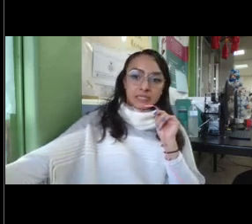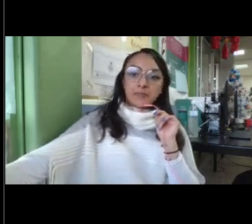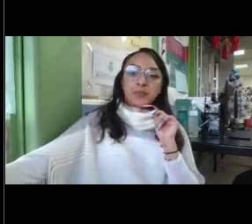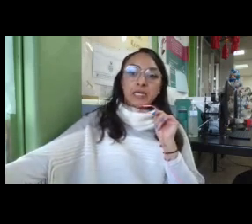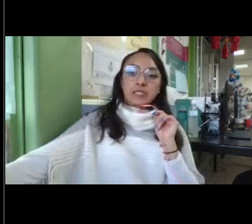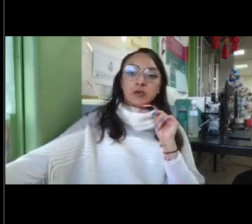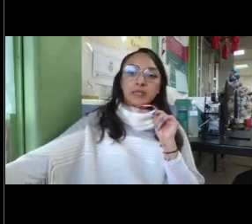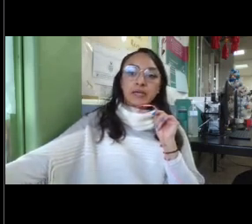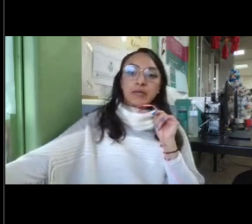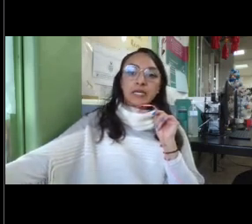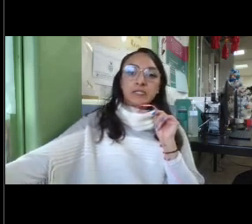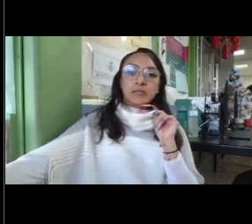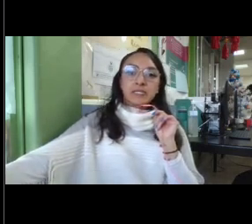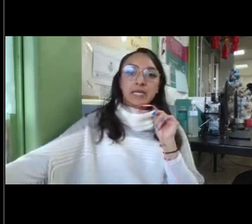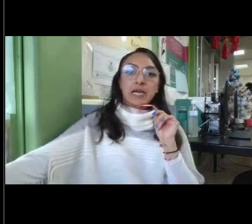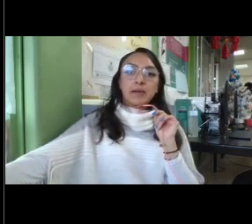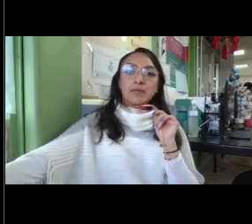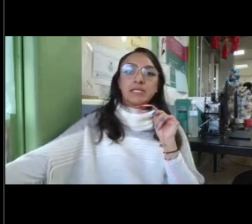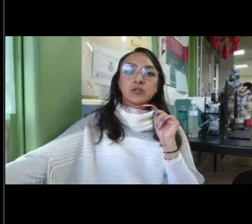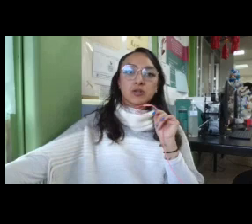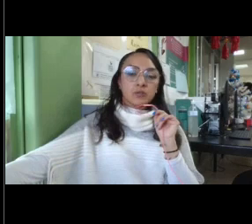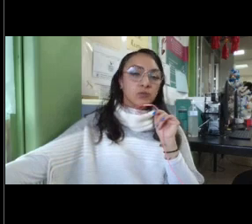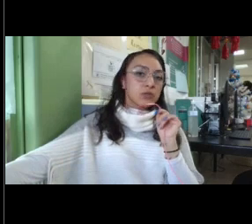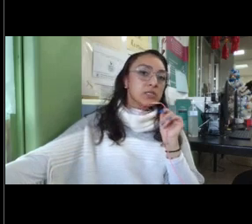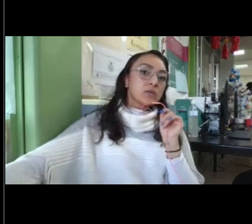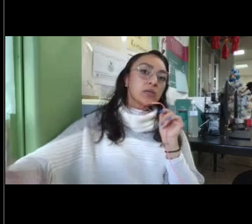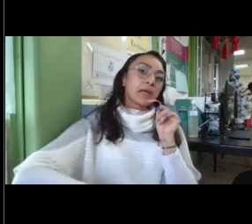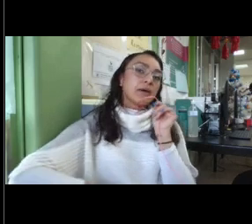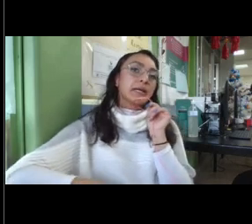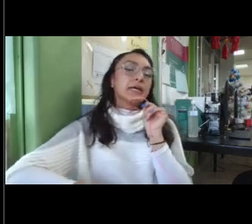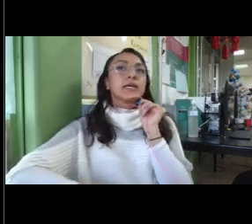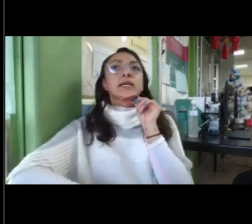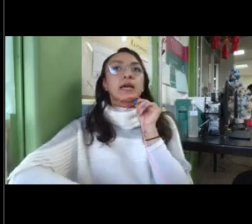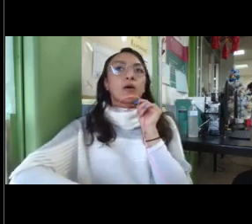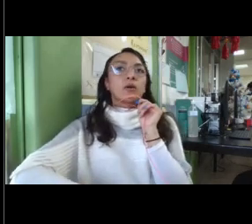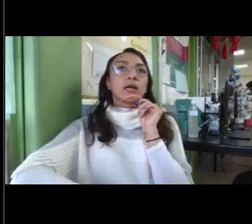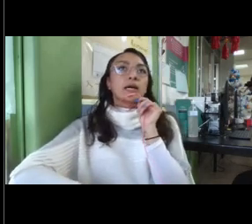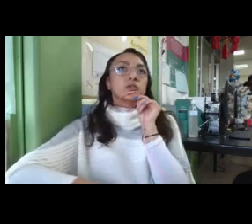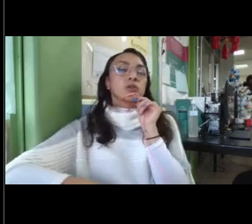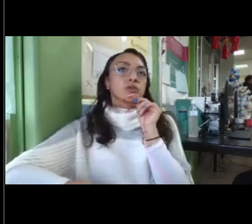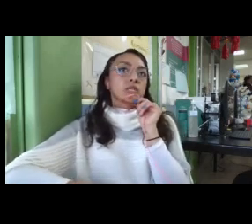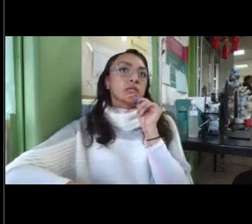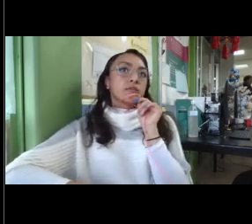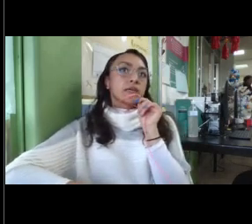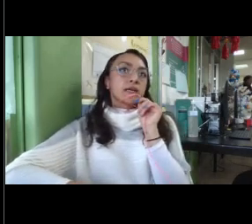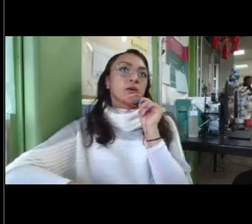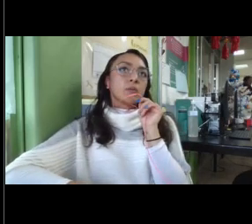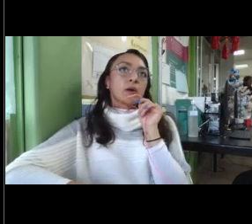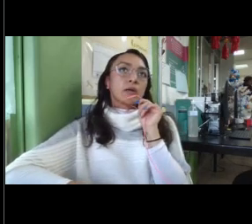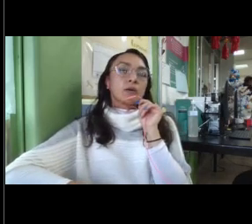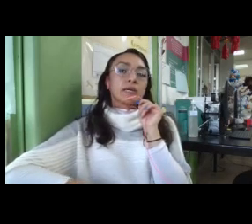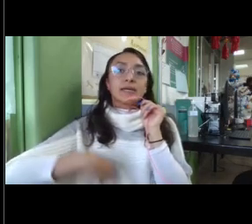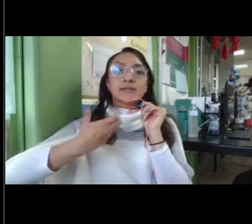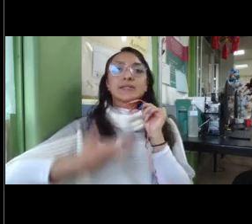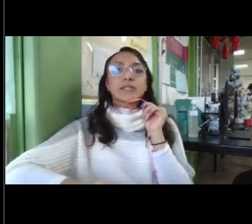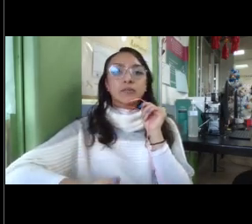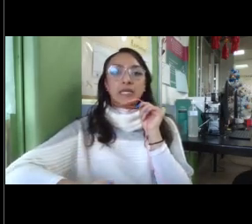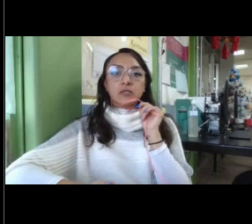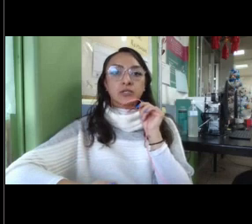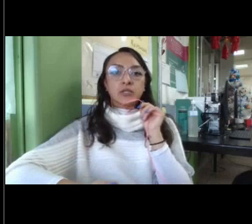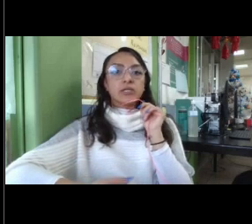nombrarlo así. Les comentaba la vez pasada, la palabra sordomudos es una palabra que ahora los sordos identifican como algo que